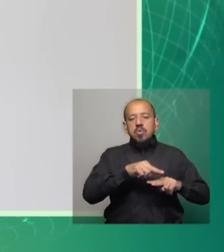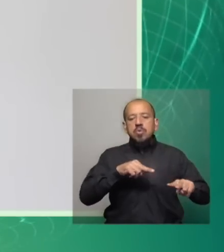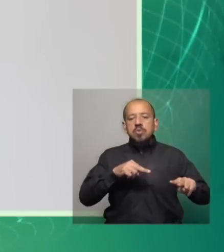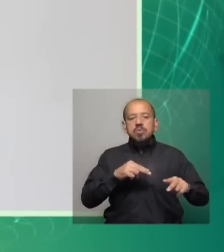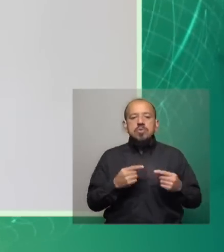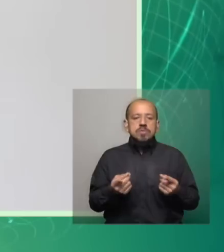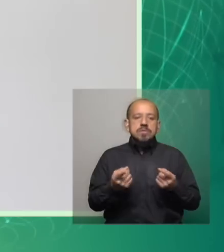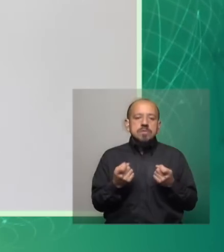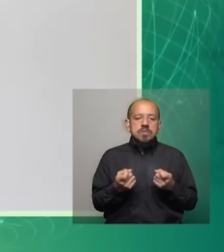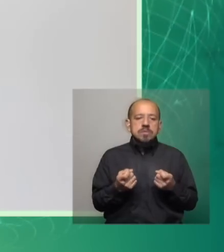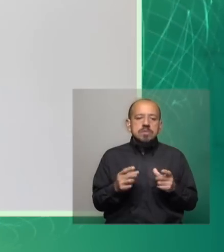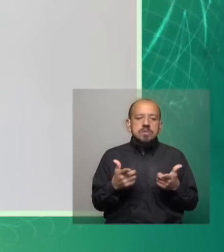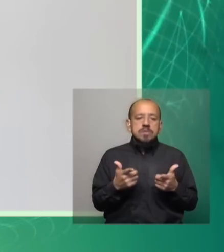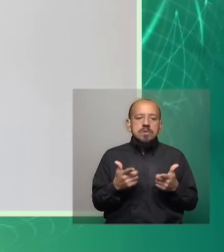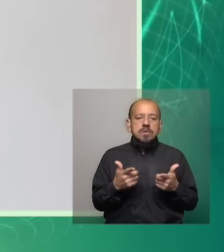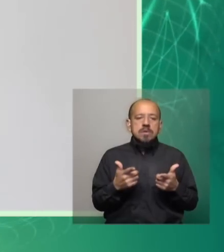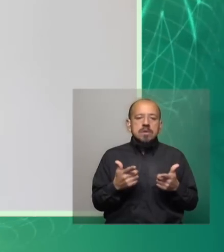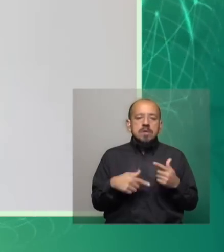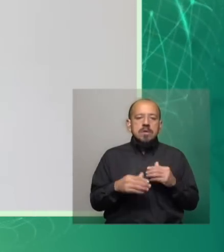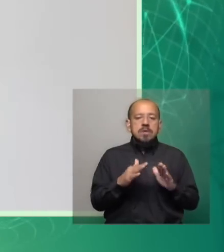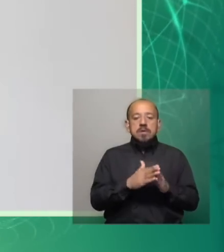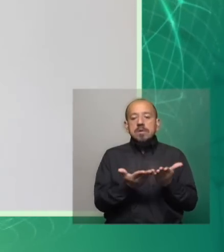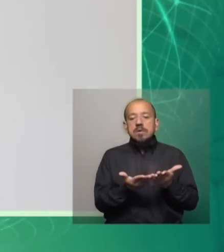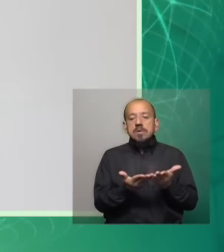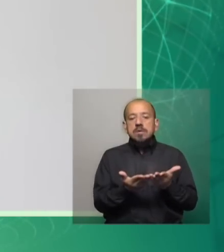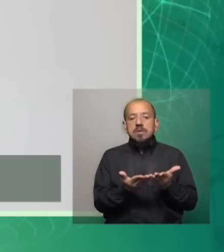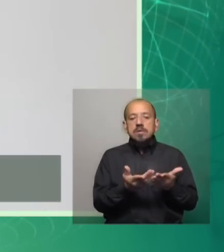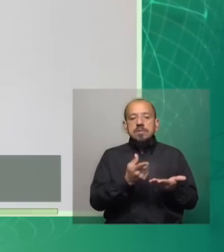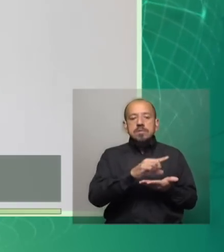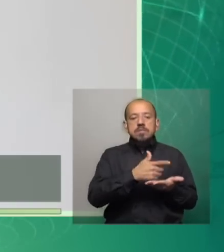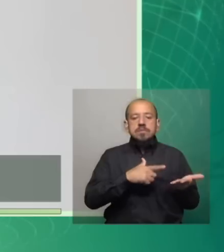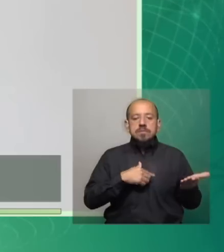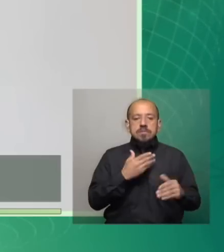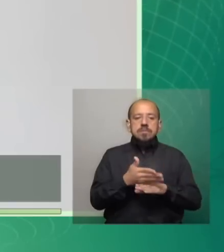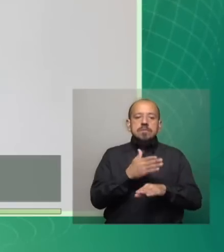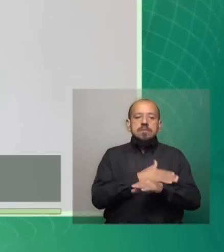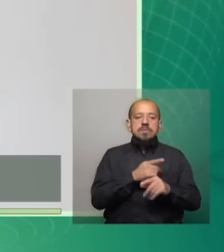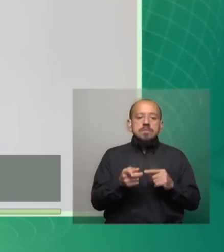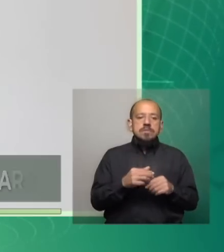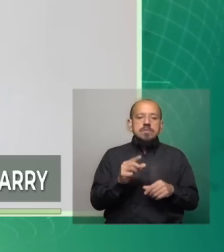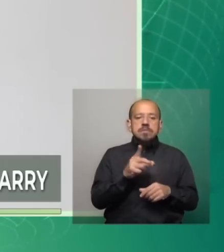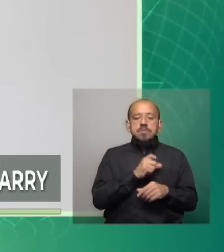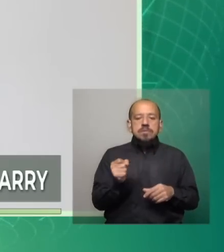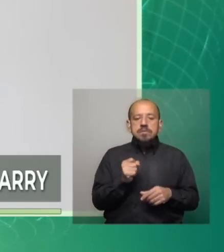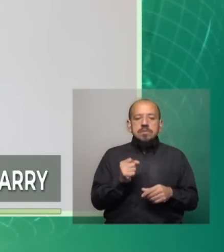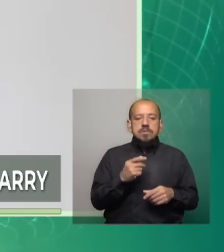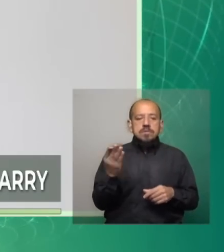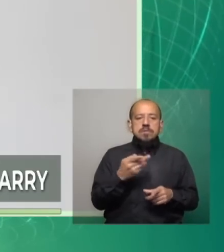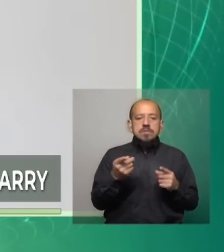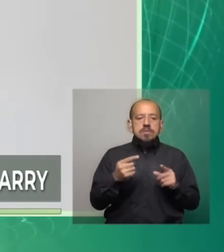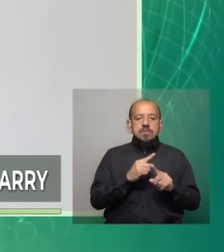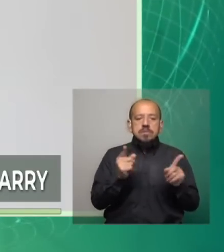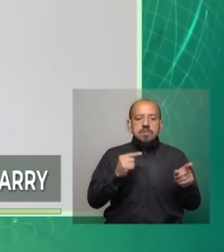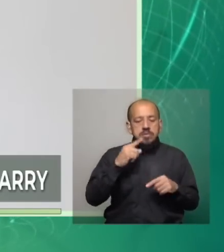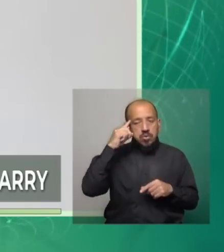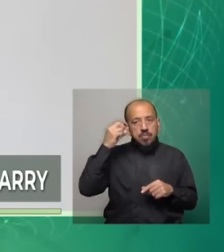necesidad No hay revistas de literatura en Uruguay por lo menos no puramente como les cabía antes de texto 100% creativos no de opinión